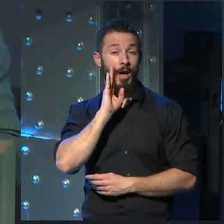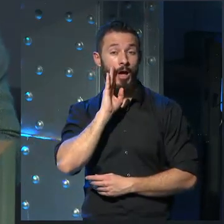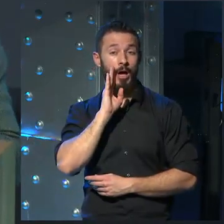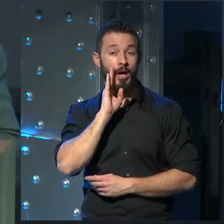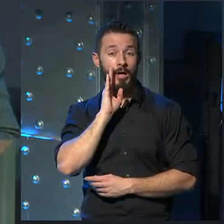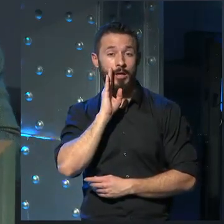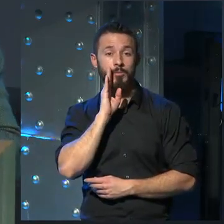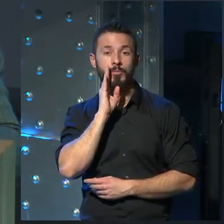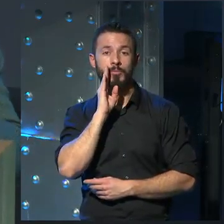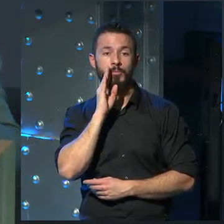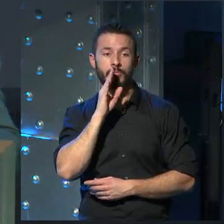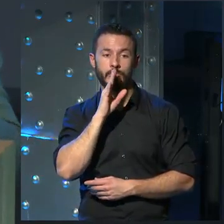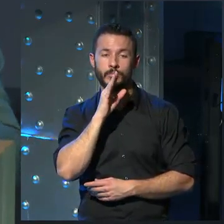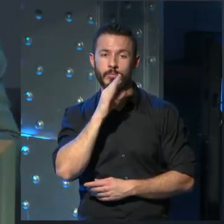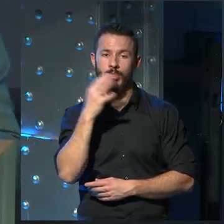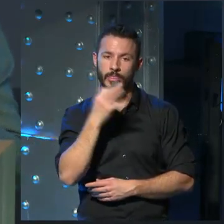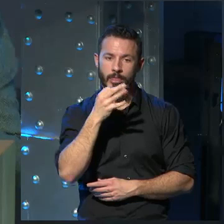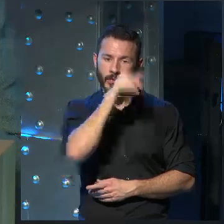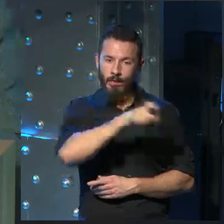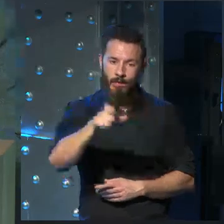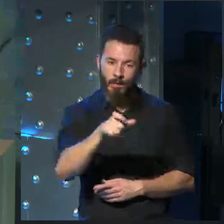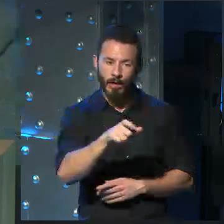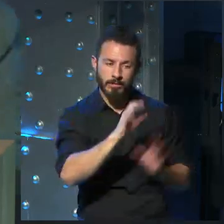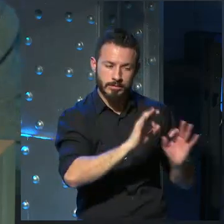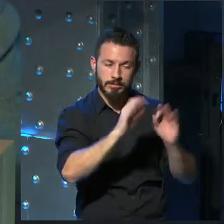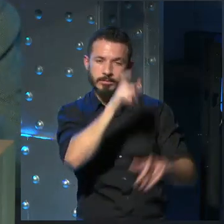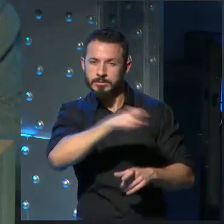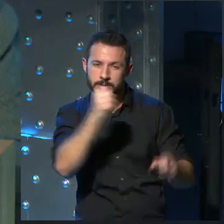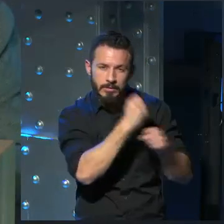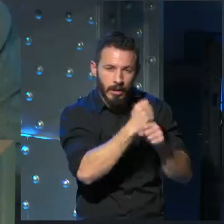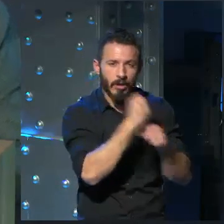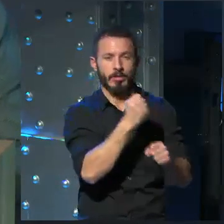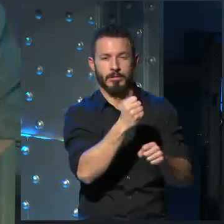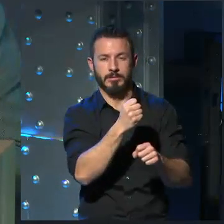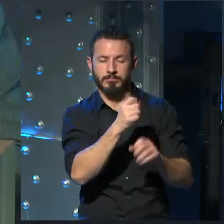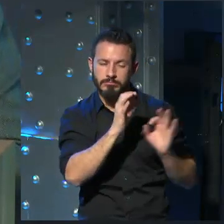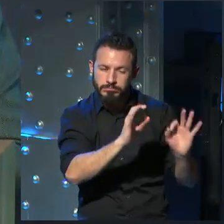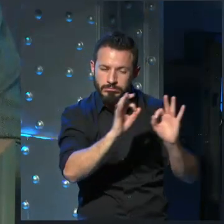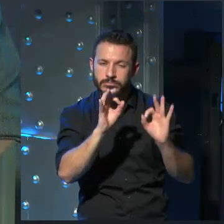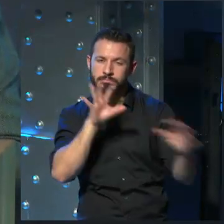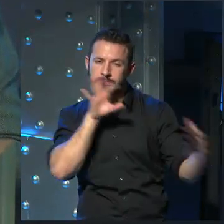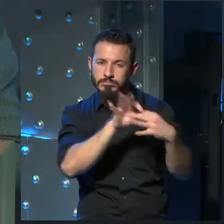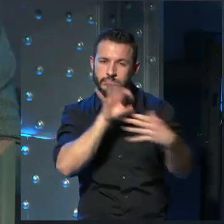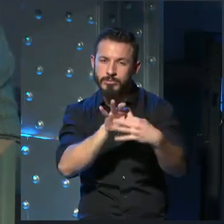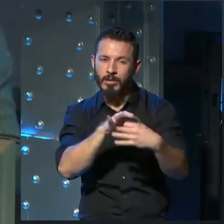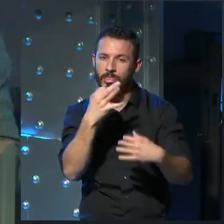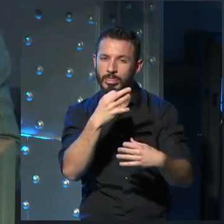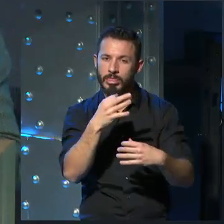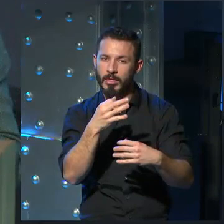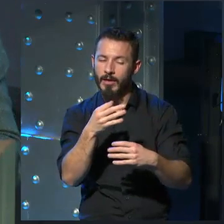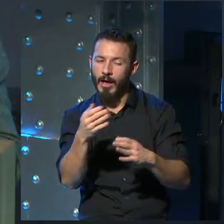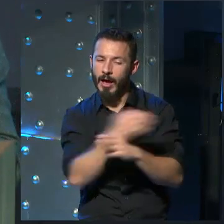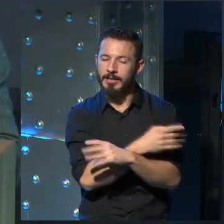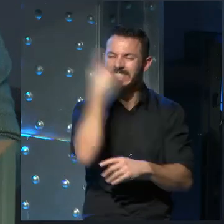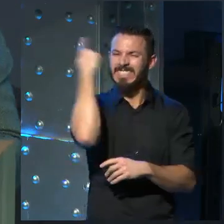las organizaciones porque se deben aplicar a los ciudadanos concretos, a los trabajadores, a los empleados, que tenemos que tener esa capacidad de anticiparnos,